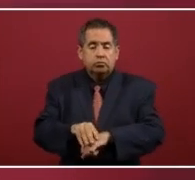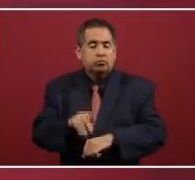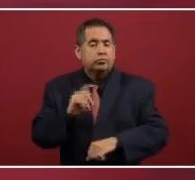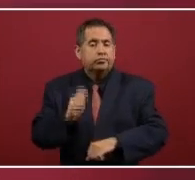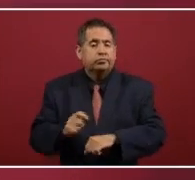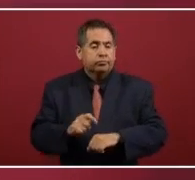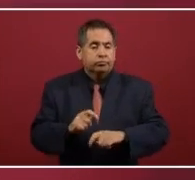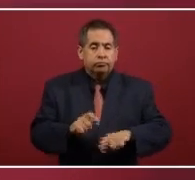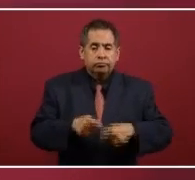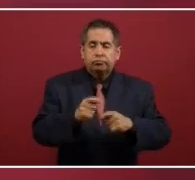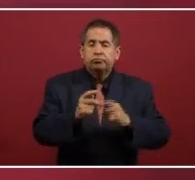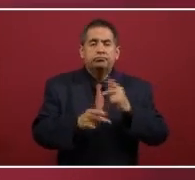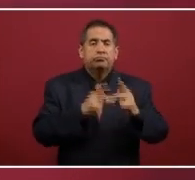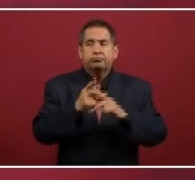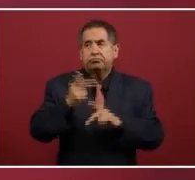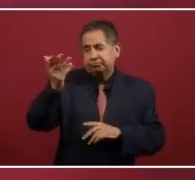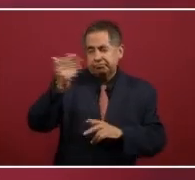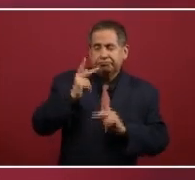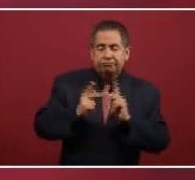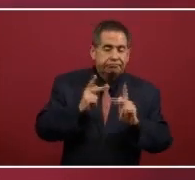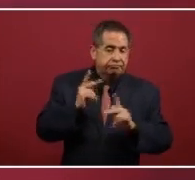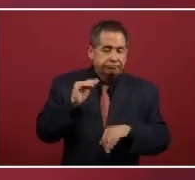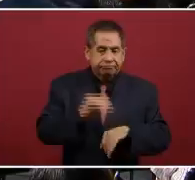un crédito